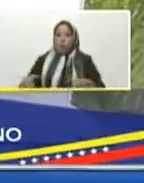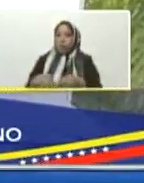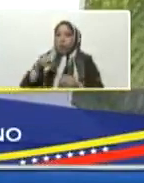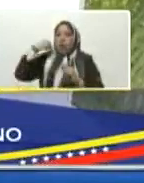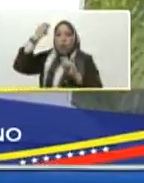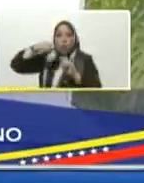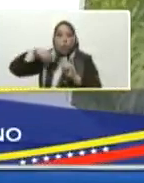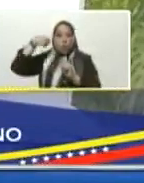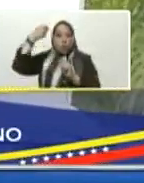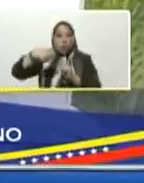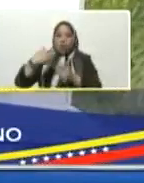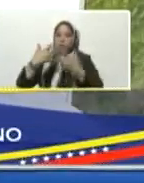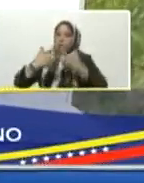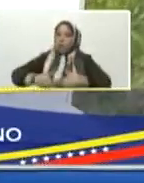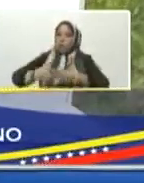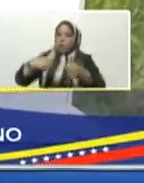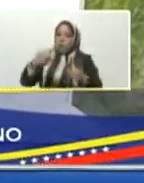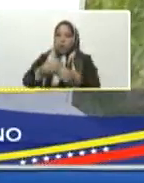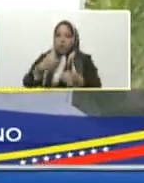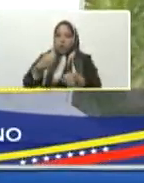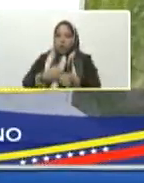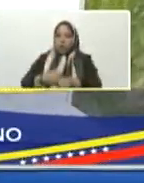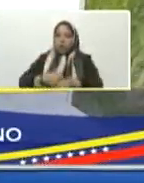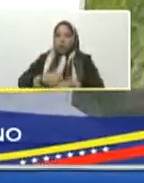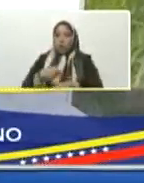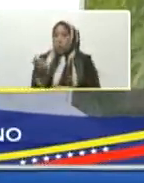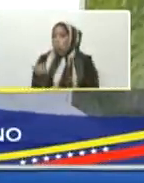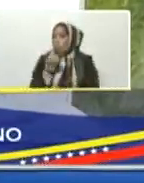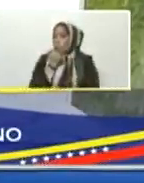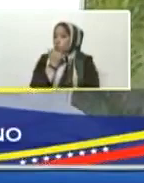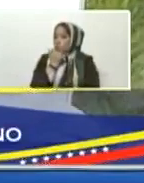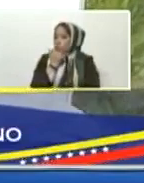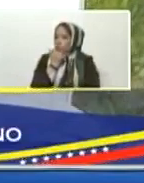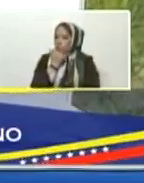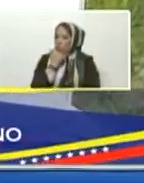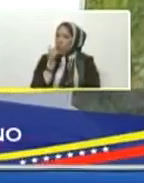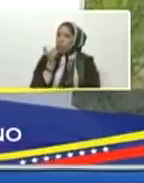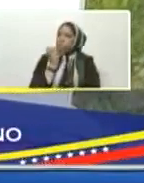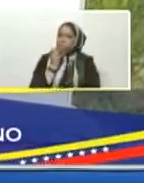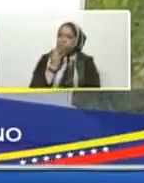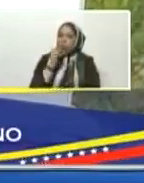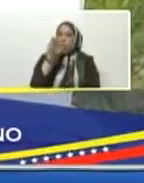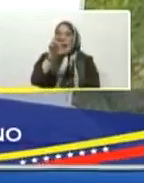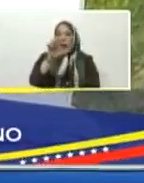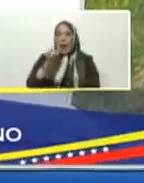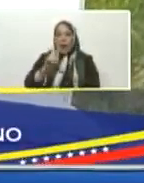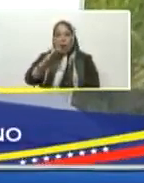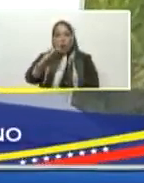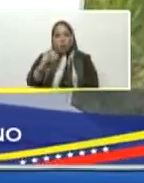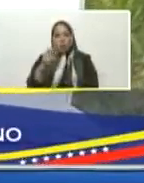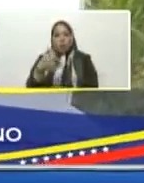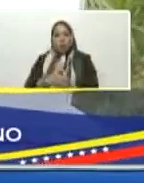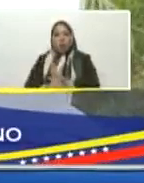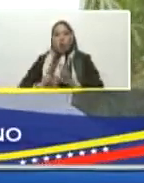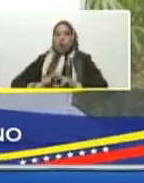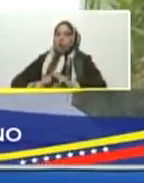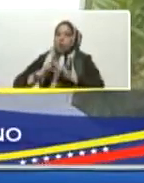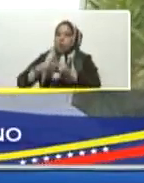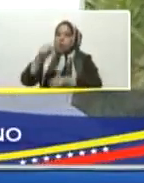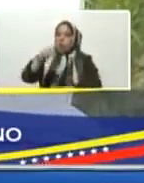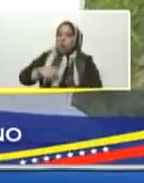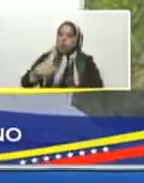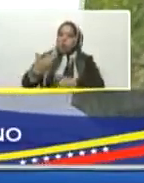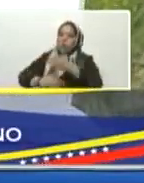videollamada con la empresa MEECO, si no me equivoco, la empresa china que está al frente de todo esto, para poder recibir